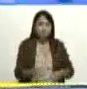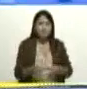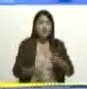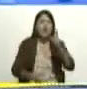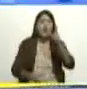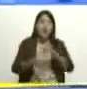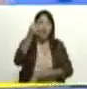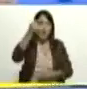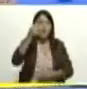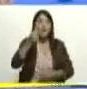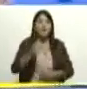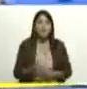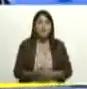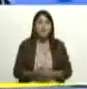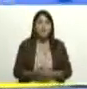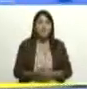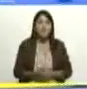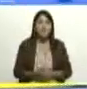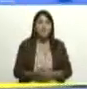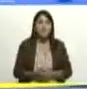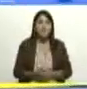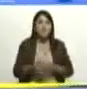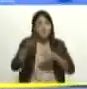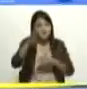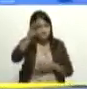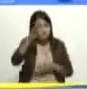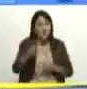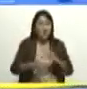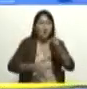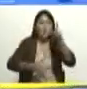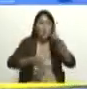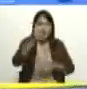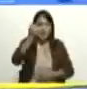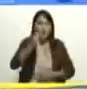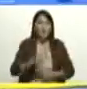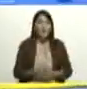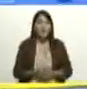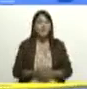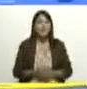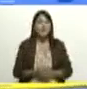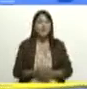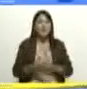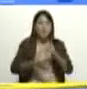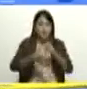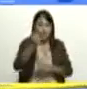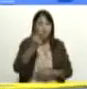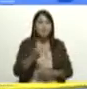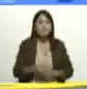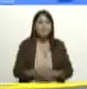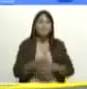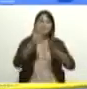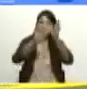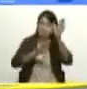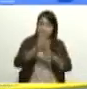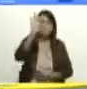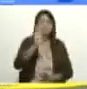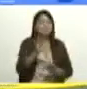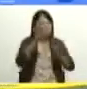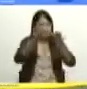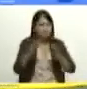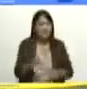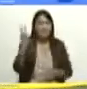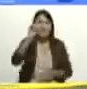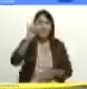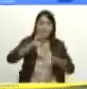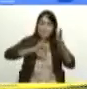llegará. En el tránsito de estos caminos de dificultades y de innovación, llegará a lo grande, al desarrollo, a la